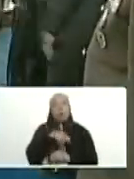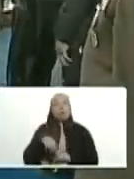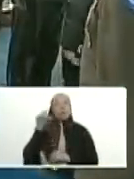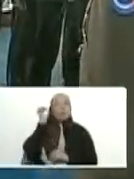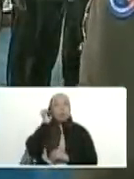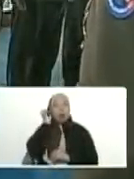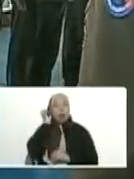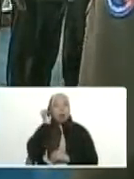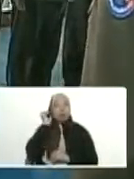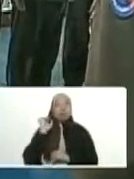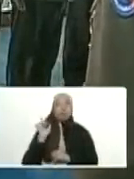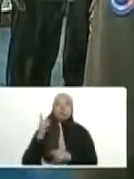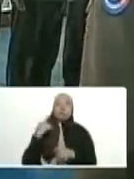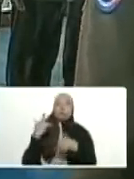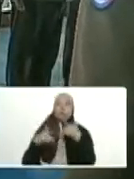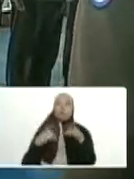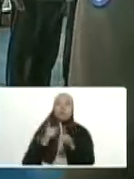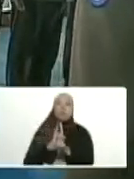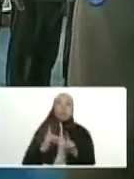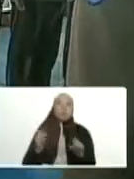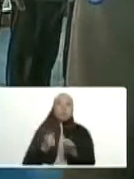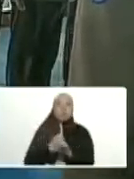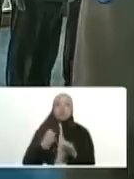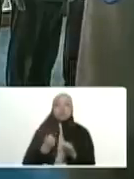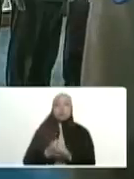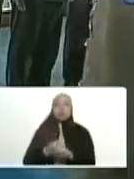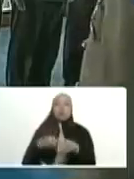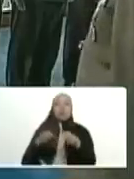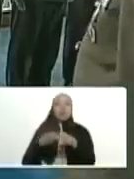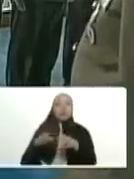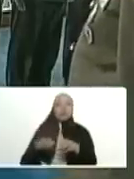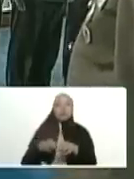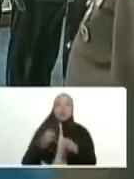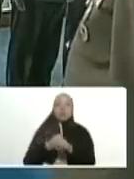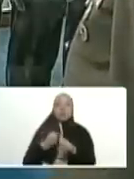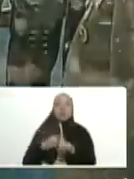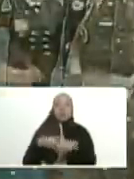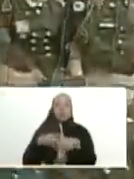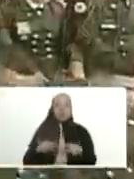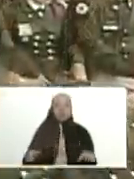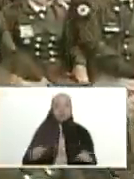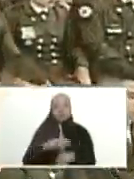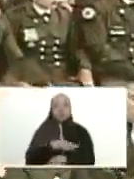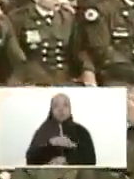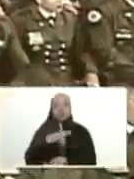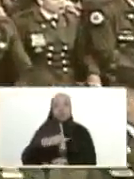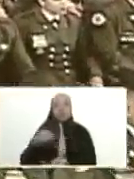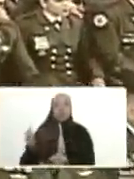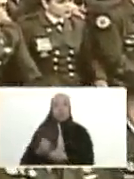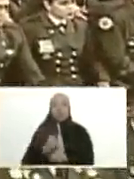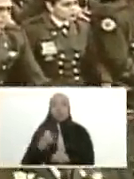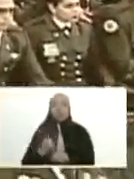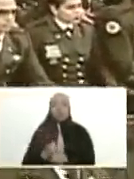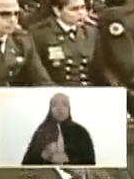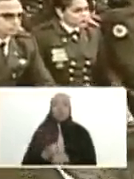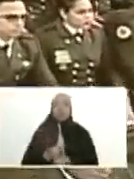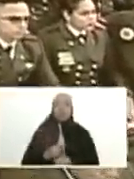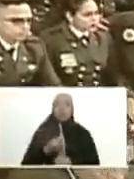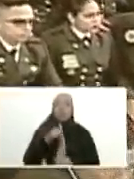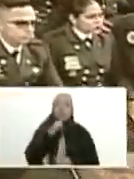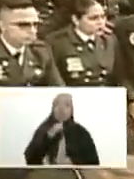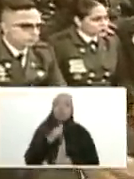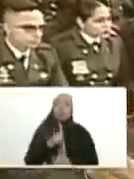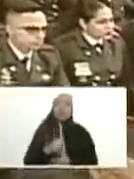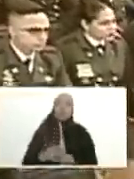de primera línea distribuidos en 5 componentes de tierra, mar y aire. Esto según lo prescribe el